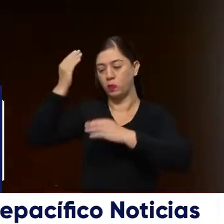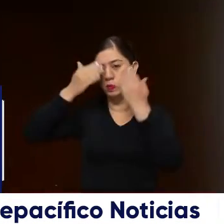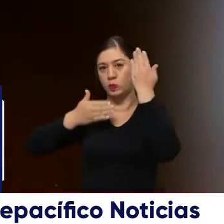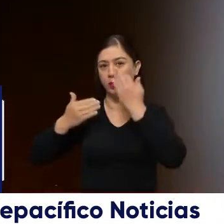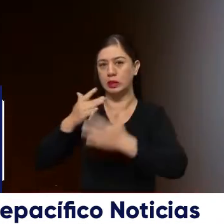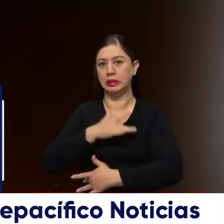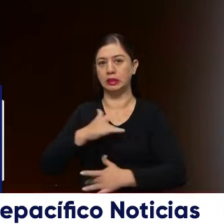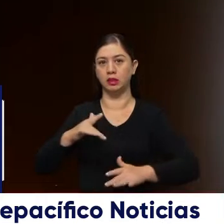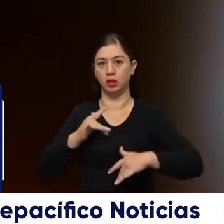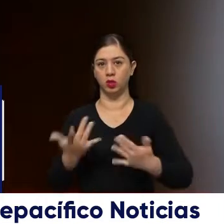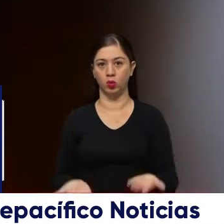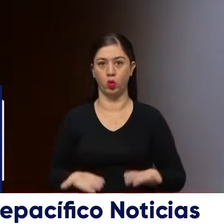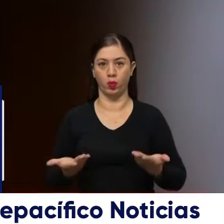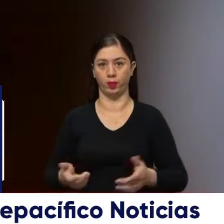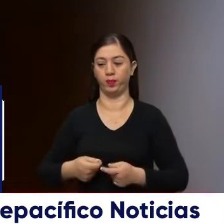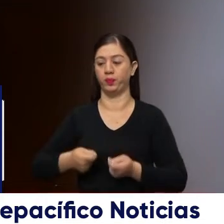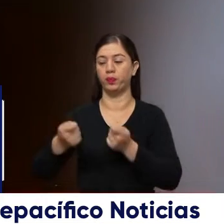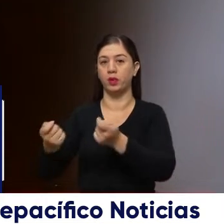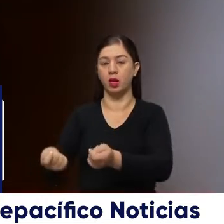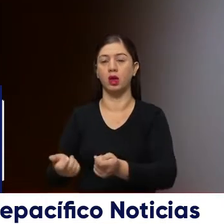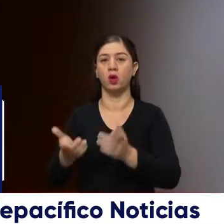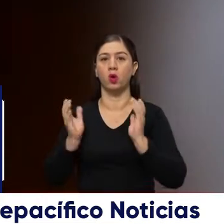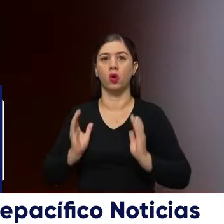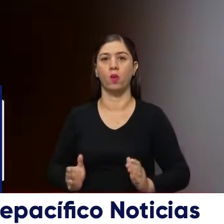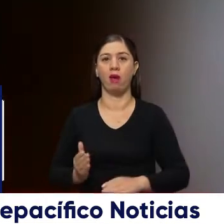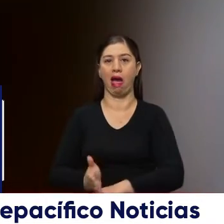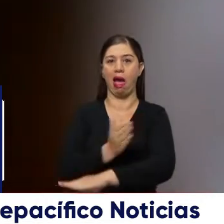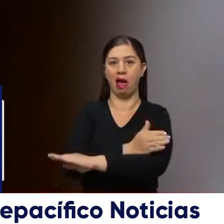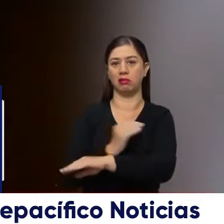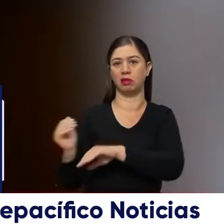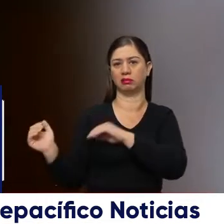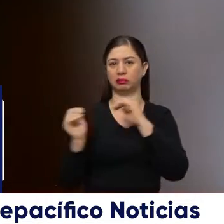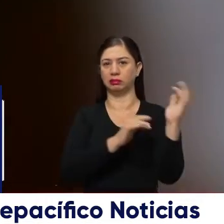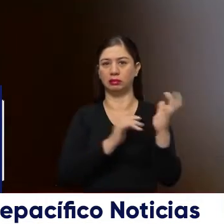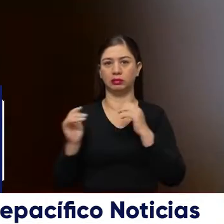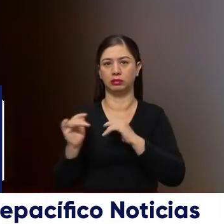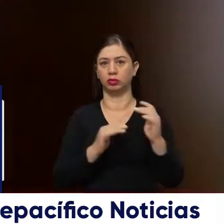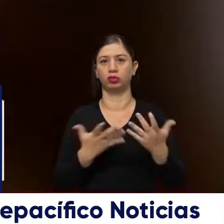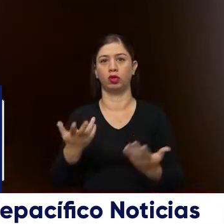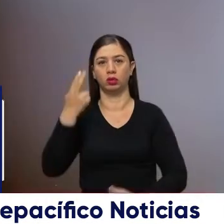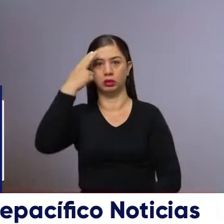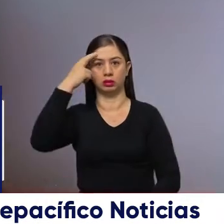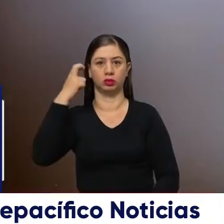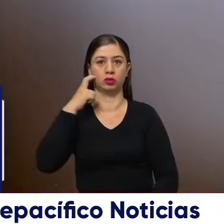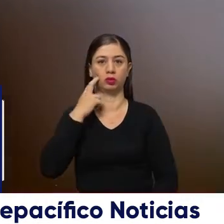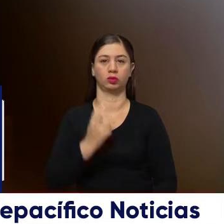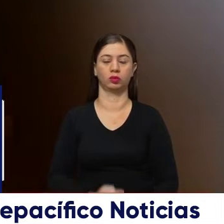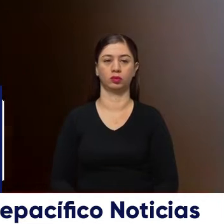estado de salud. La entrega se da tras una confrontación bélica en zona rural de Chocó.